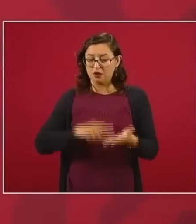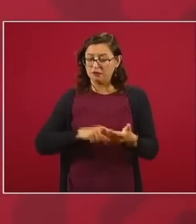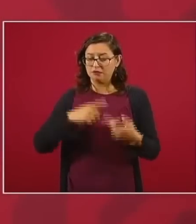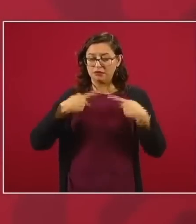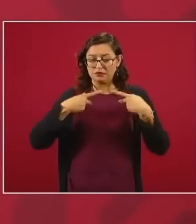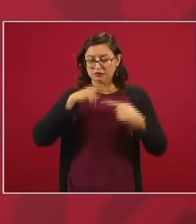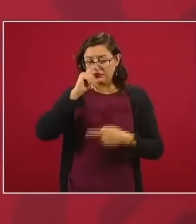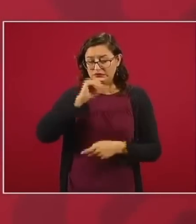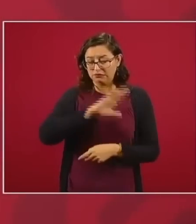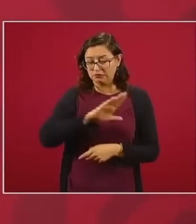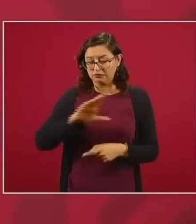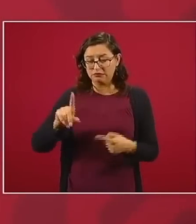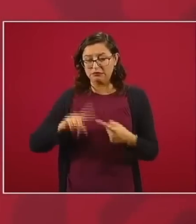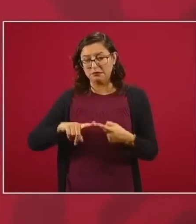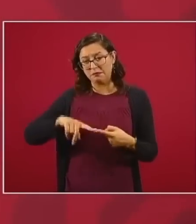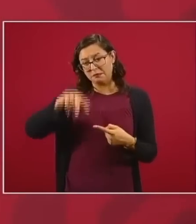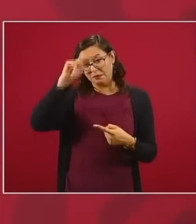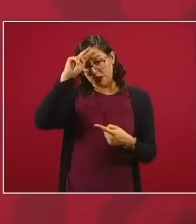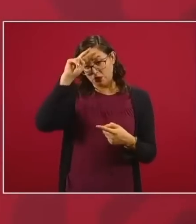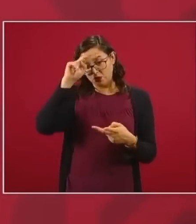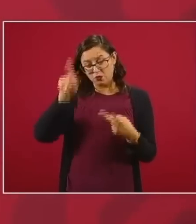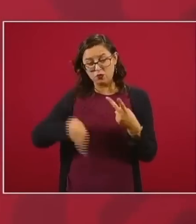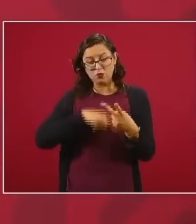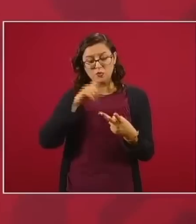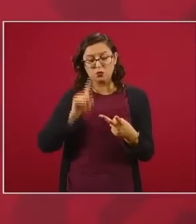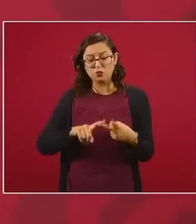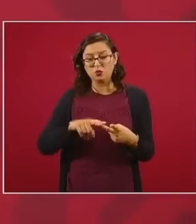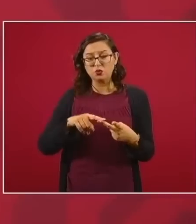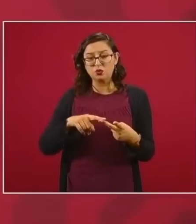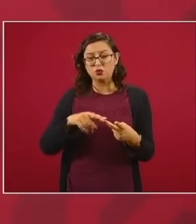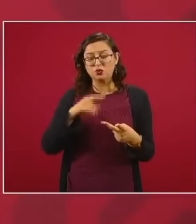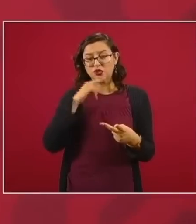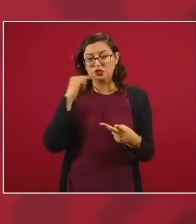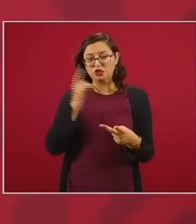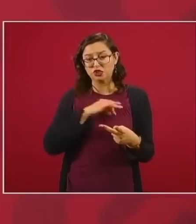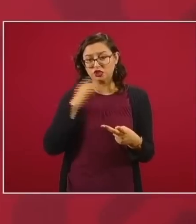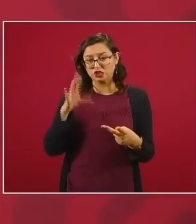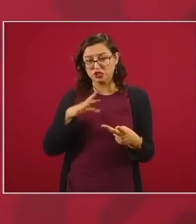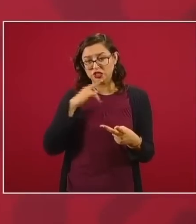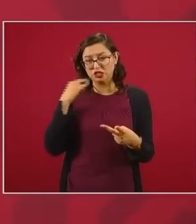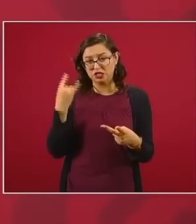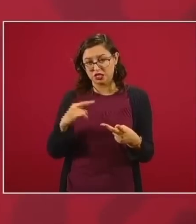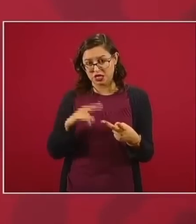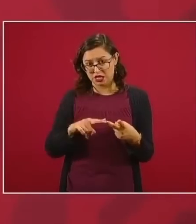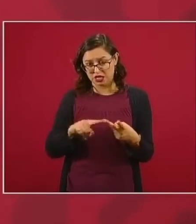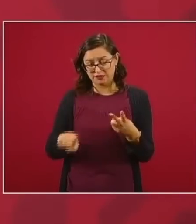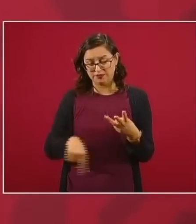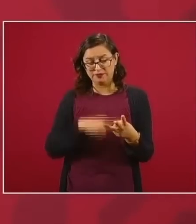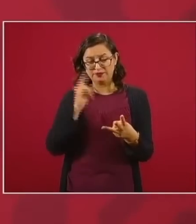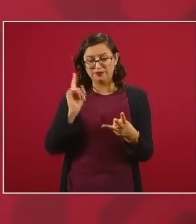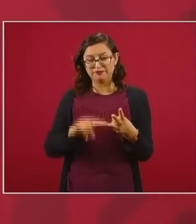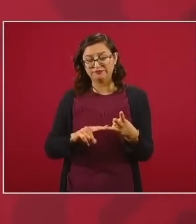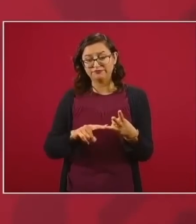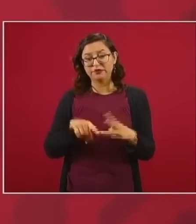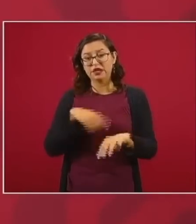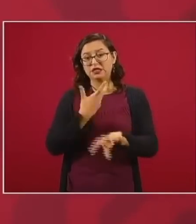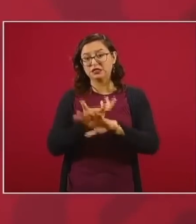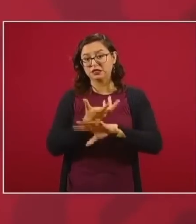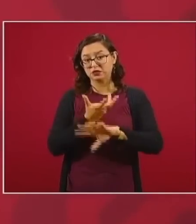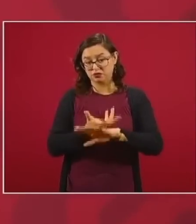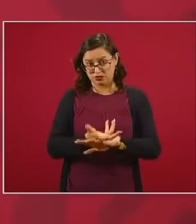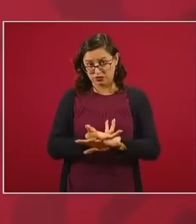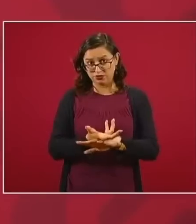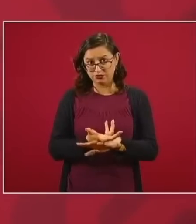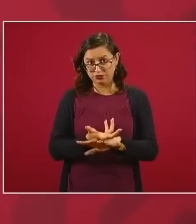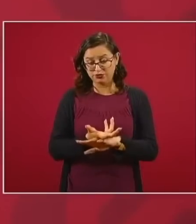un aumento en la deuda pública por la depreciación del peso ante el dólar por la caída de la economía calificó como